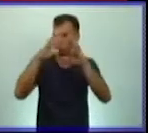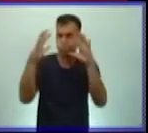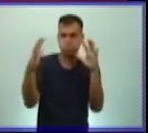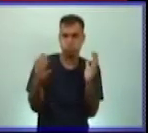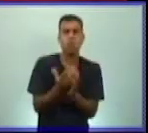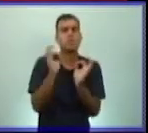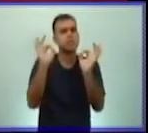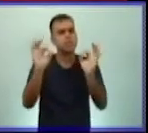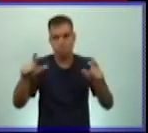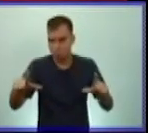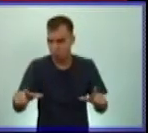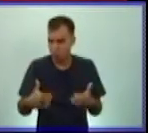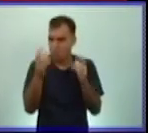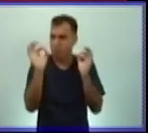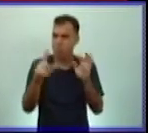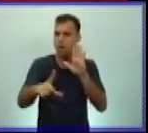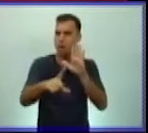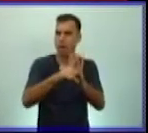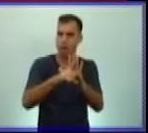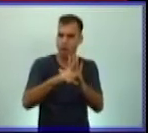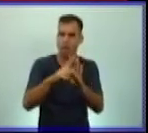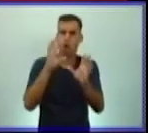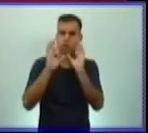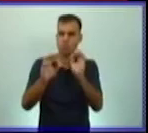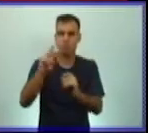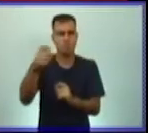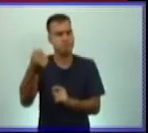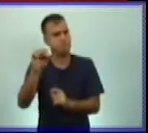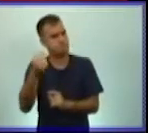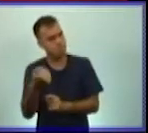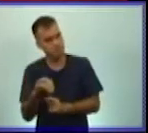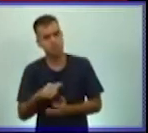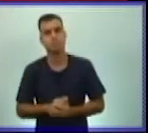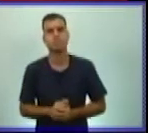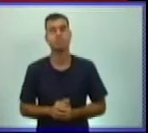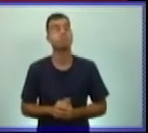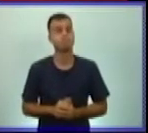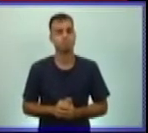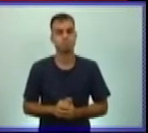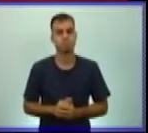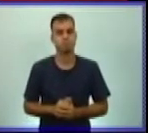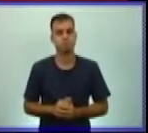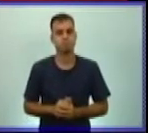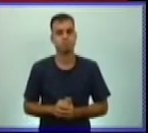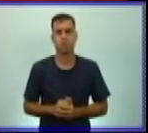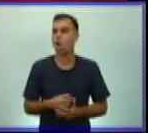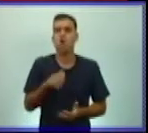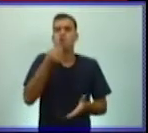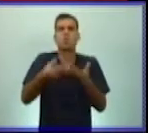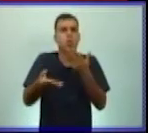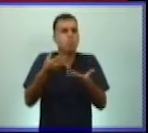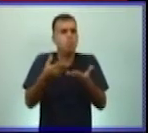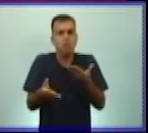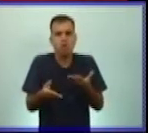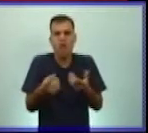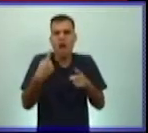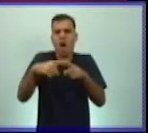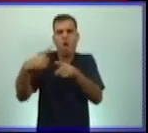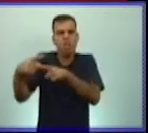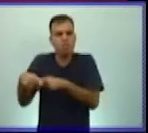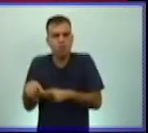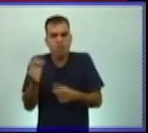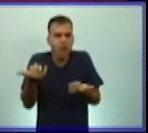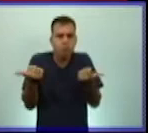siempre la ley de conservación de la masa, independientemente de las condiciones en las que estas reacciones se llevan a